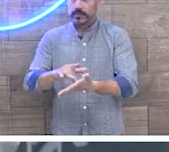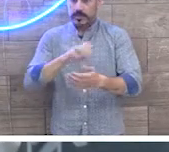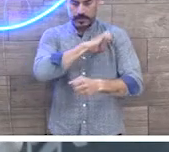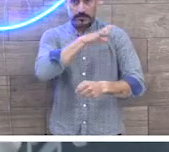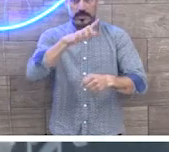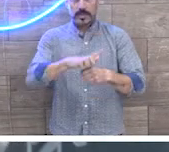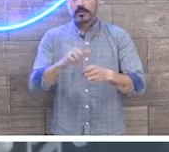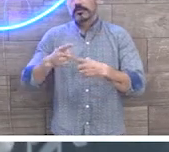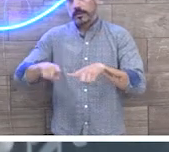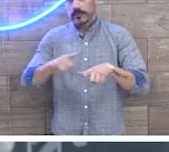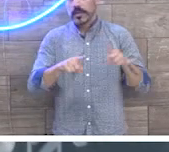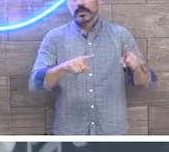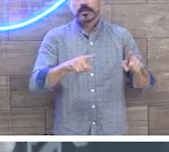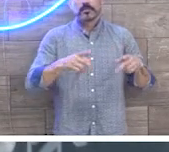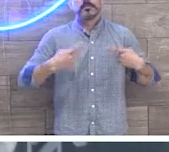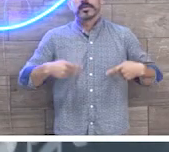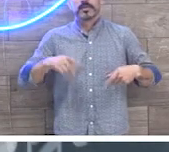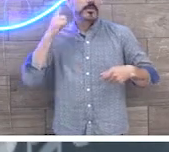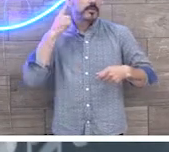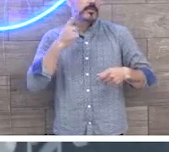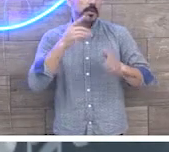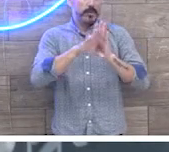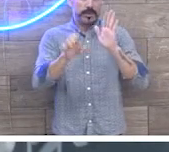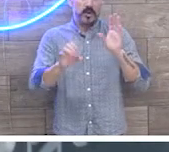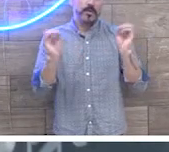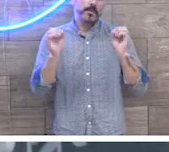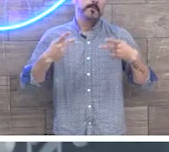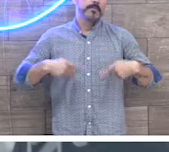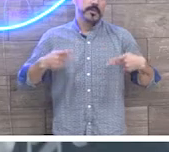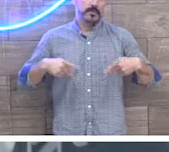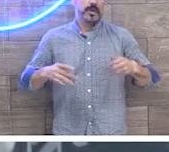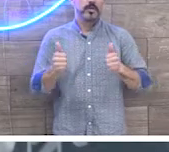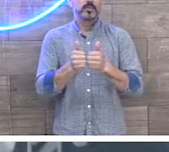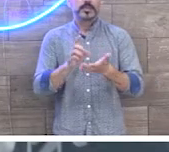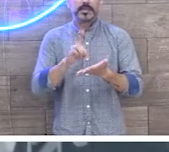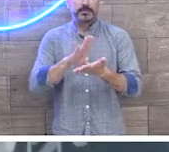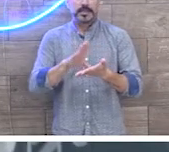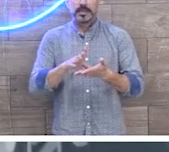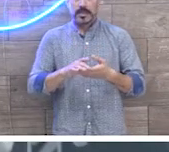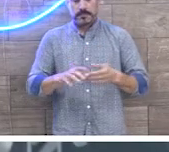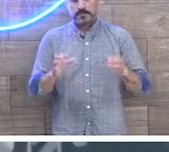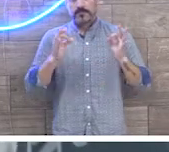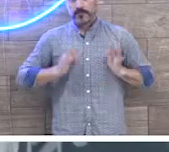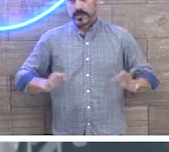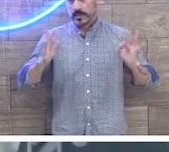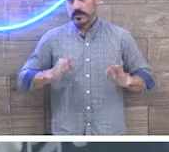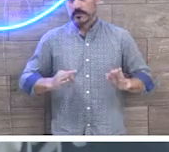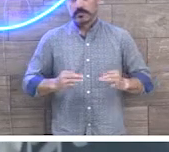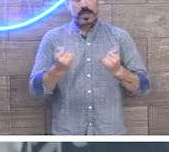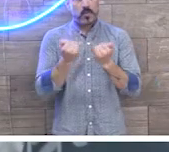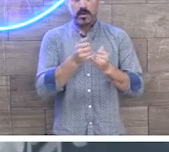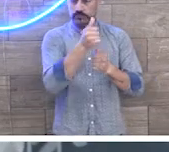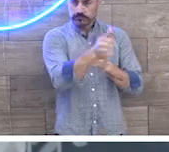diferentes a una persona sorda o una persona que presente discapacidad motora, y así cada una